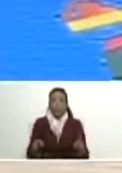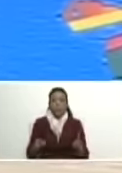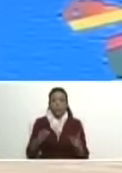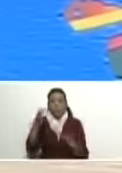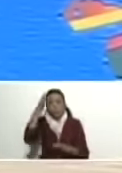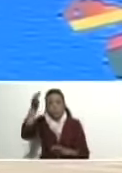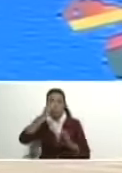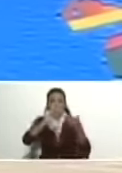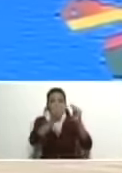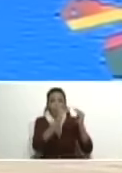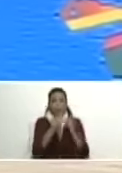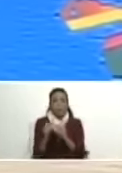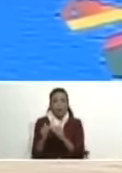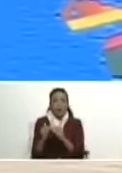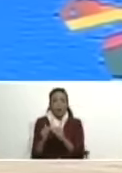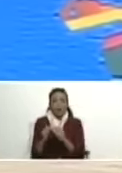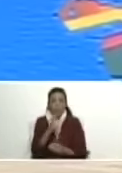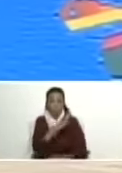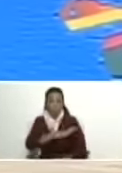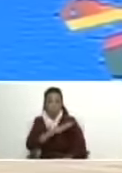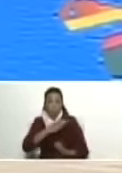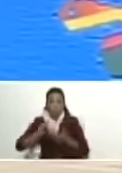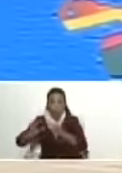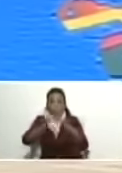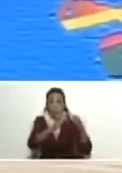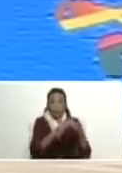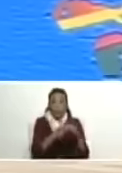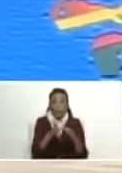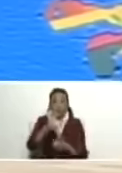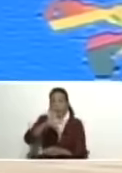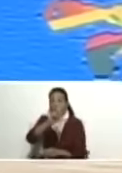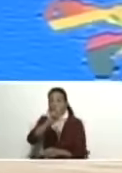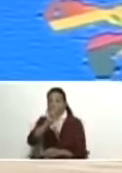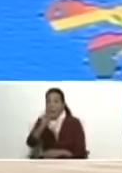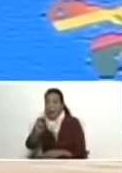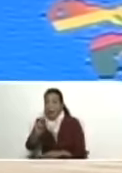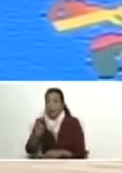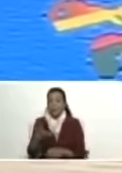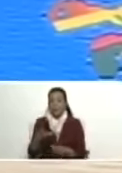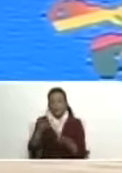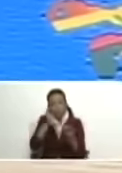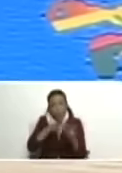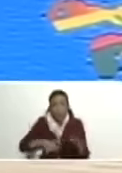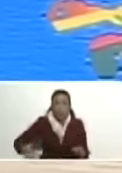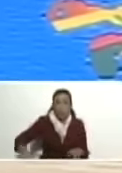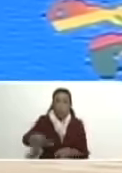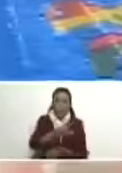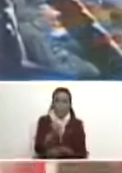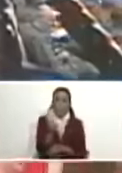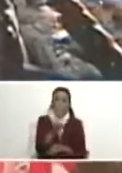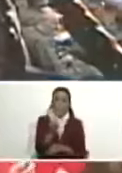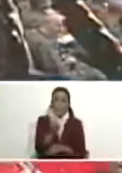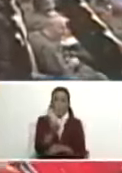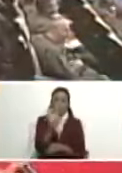consejos comunales, comunas, CLAP, a lo largo y ancho del país,